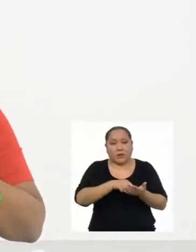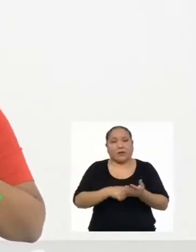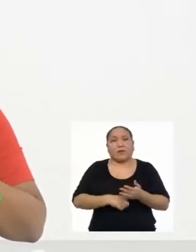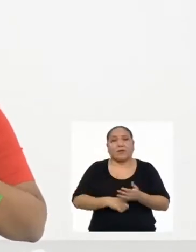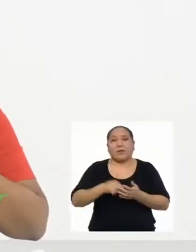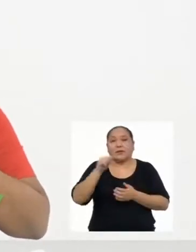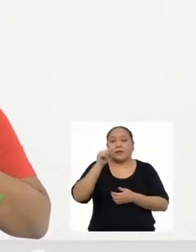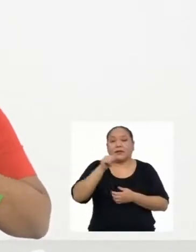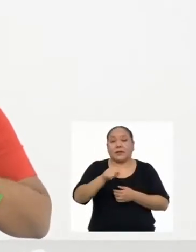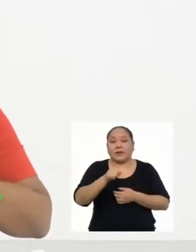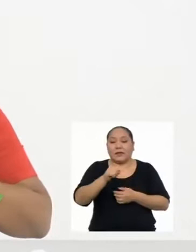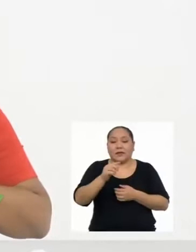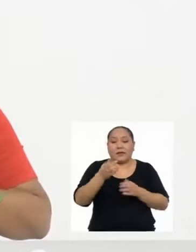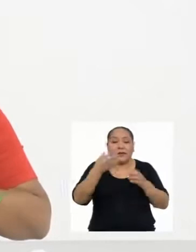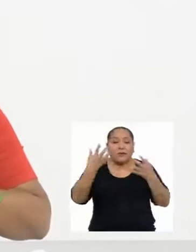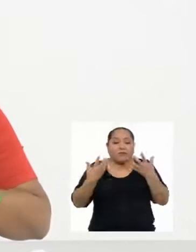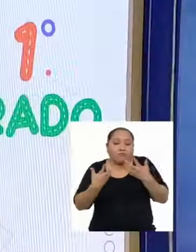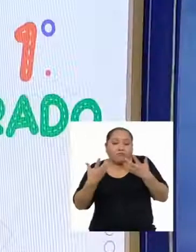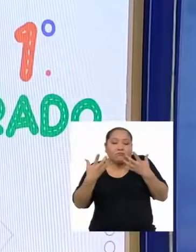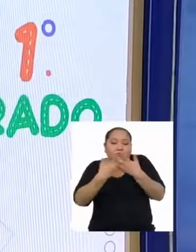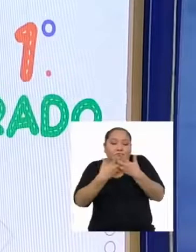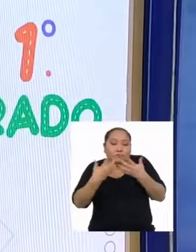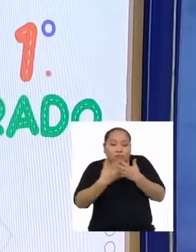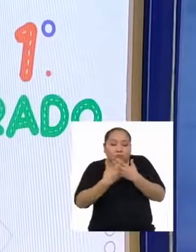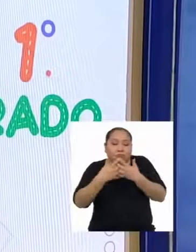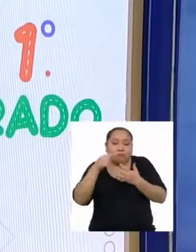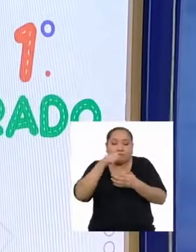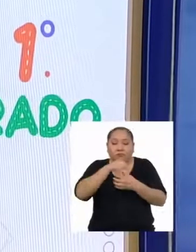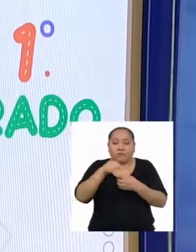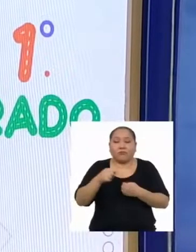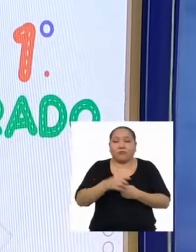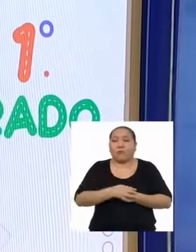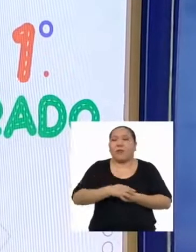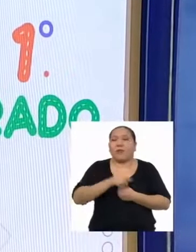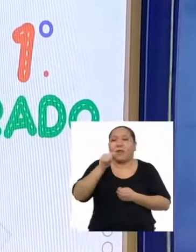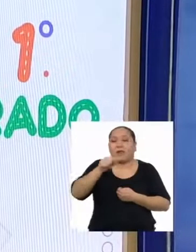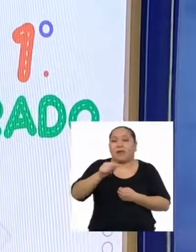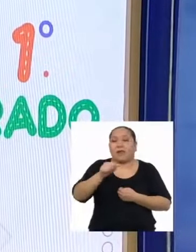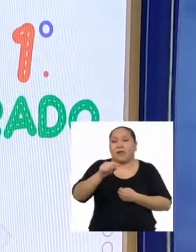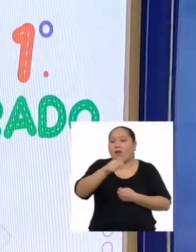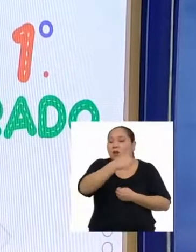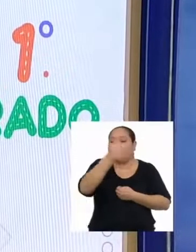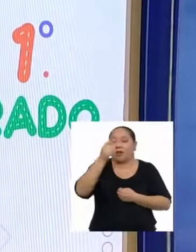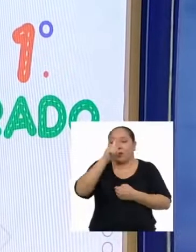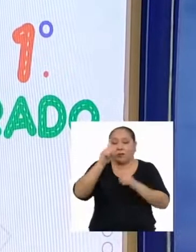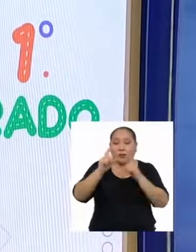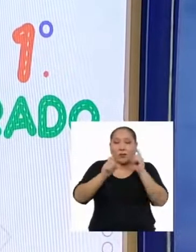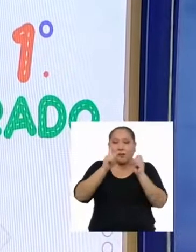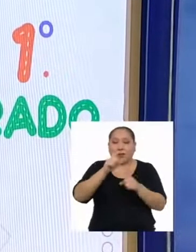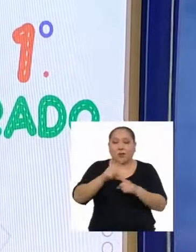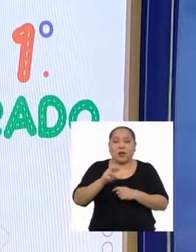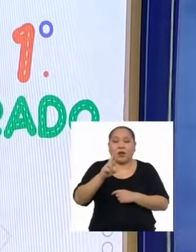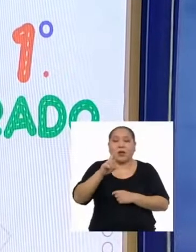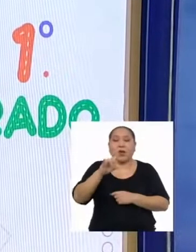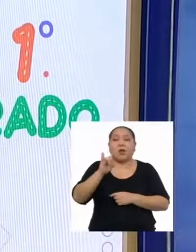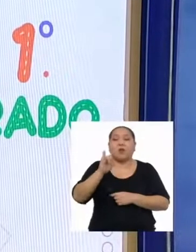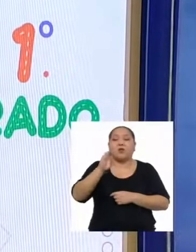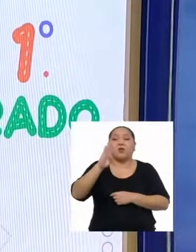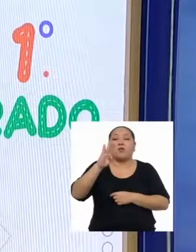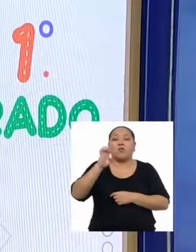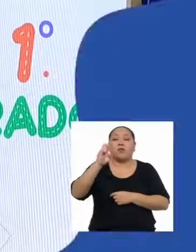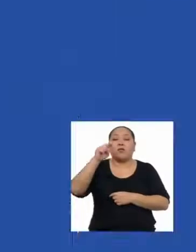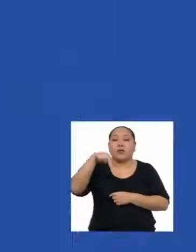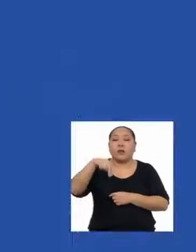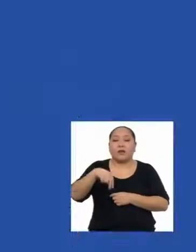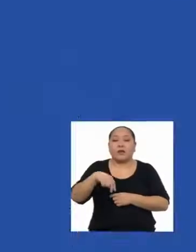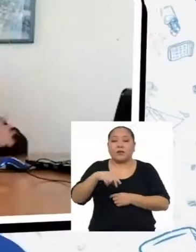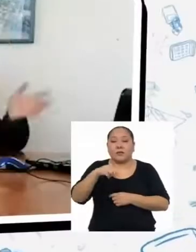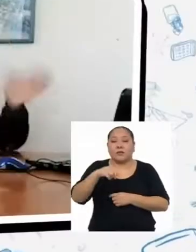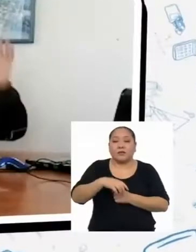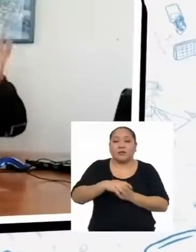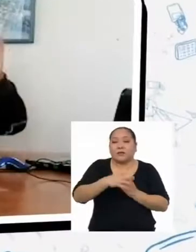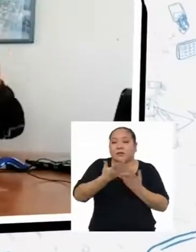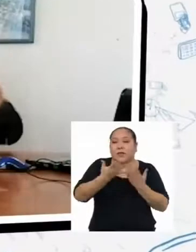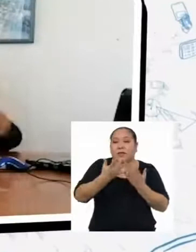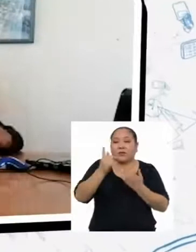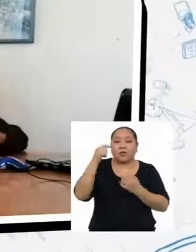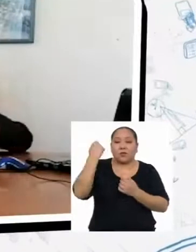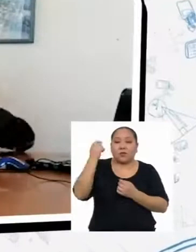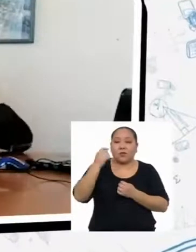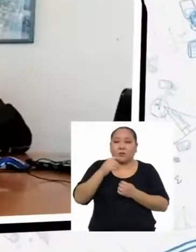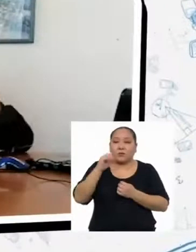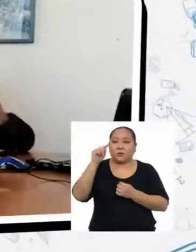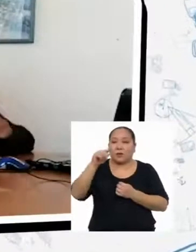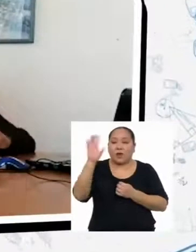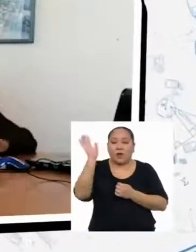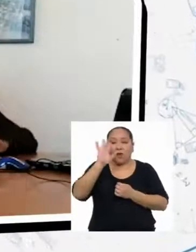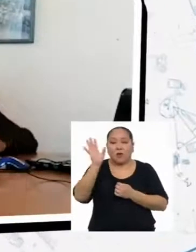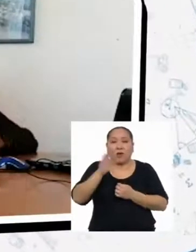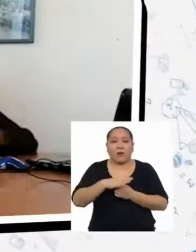forma coherente y adecuada. Nuestra siguiente pregunta es de Rubén, de la ciudad de Tumbes. Hola a todos,